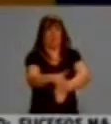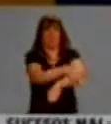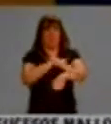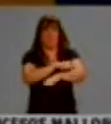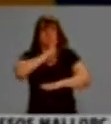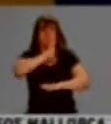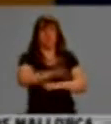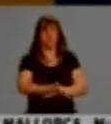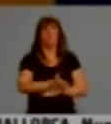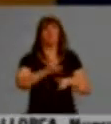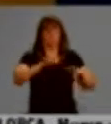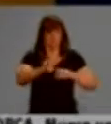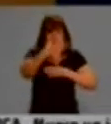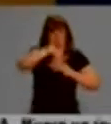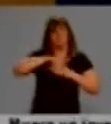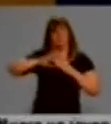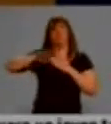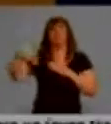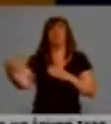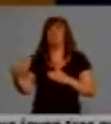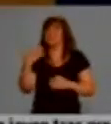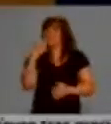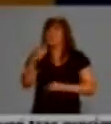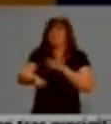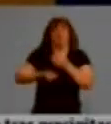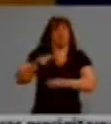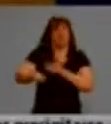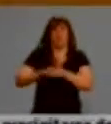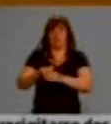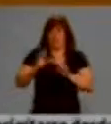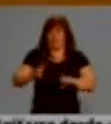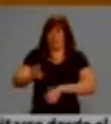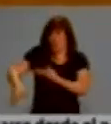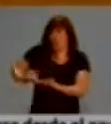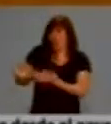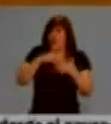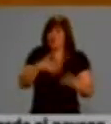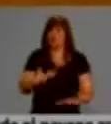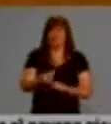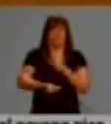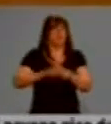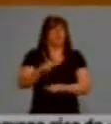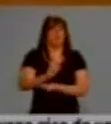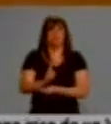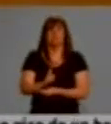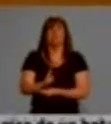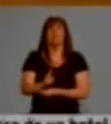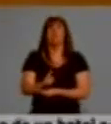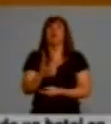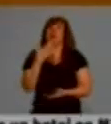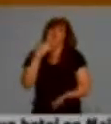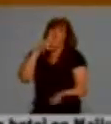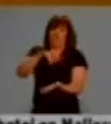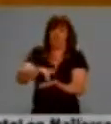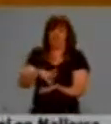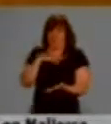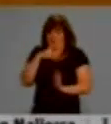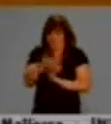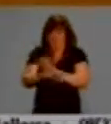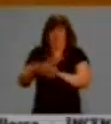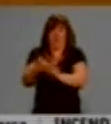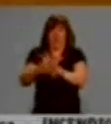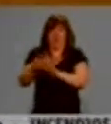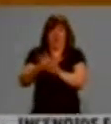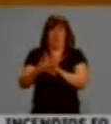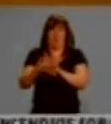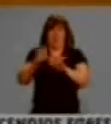el interior y en el exterior, no hacerlo como no lo ha hecho hasta el día de hoy, que, en cualquier caso, hacerlo como lo estamos haciendo